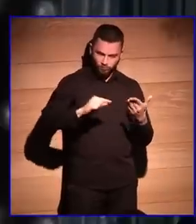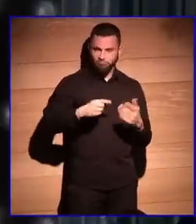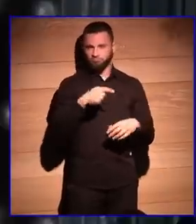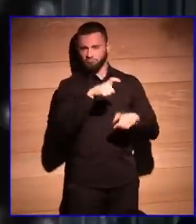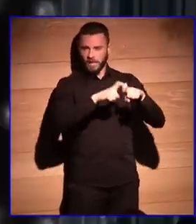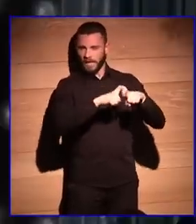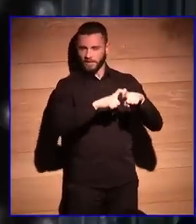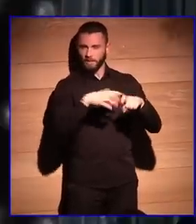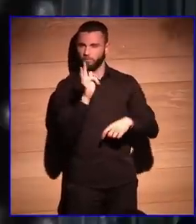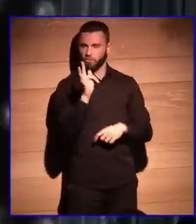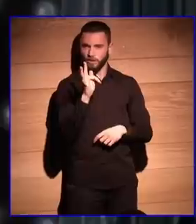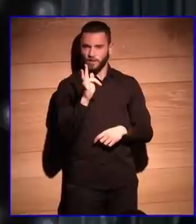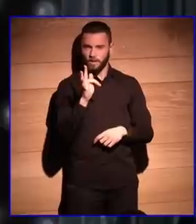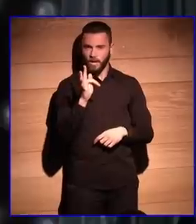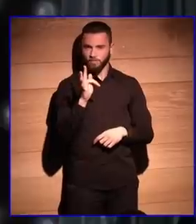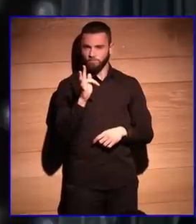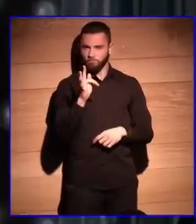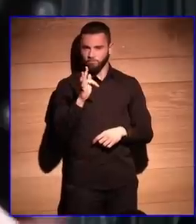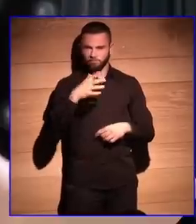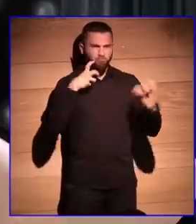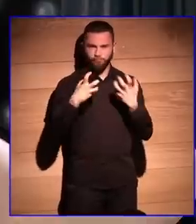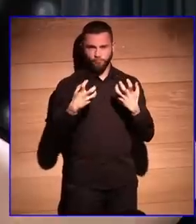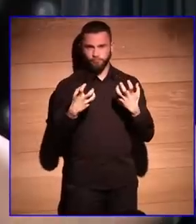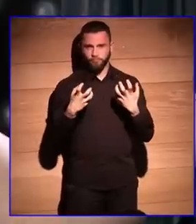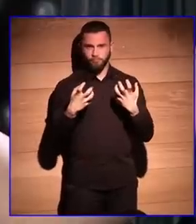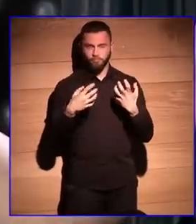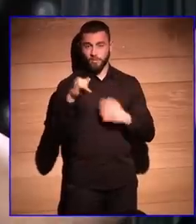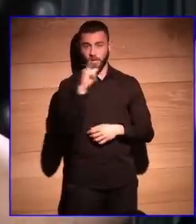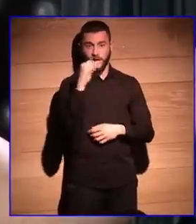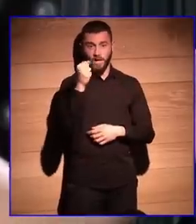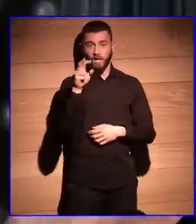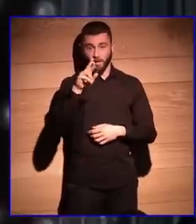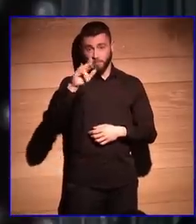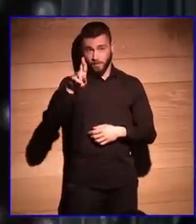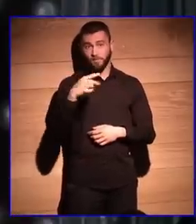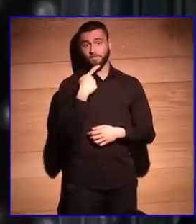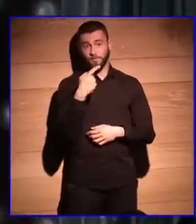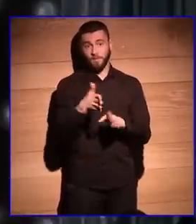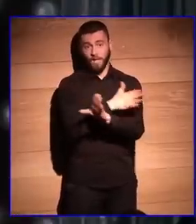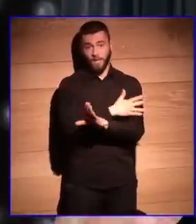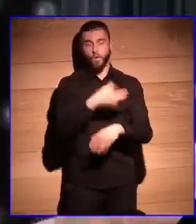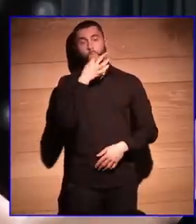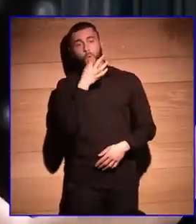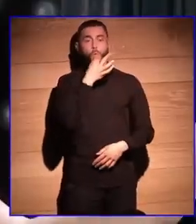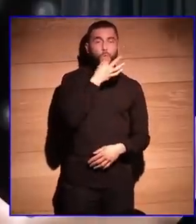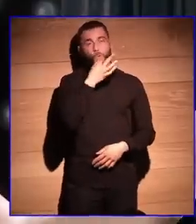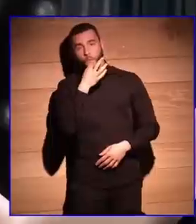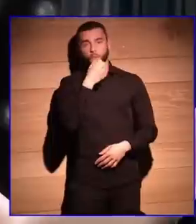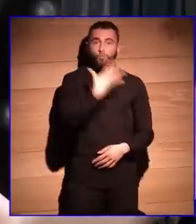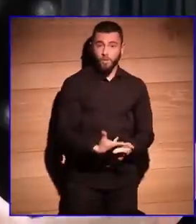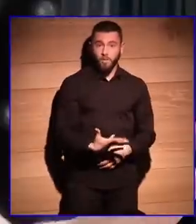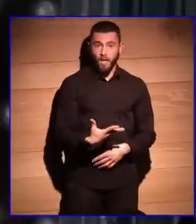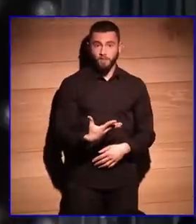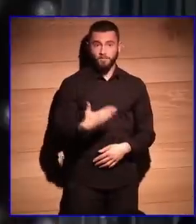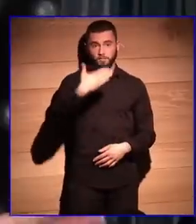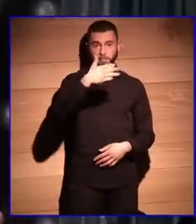indiscutible. Es decir, yo qué sé, que como decía antes Javi, que sea muy buen silbador. Lo decías de... Algo, de Mengele